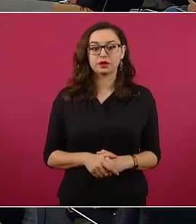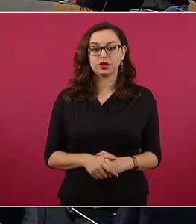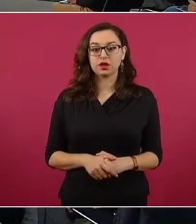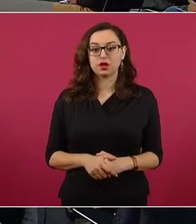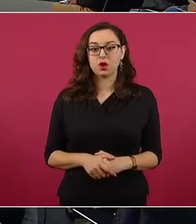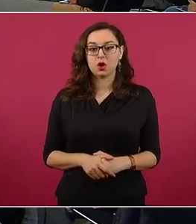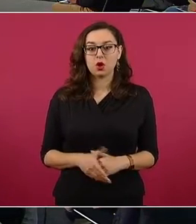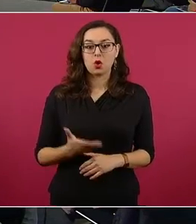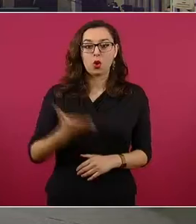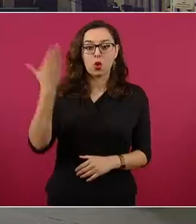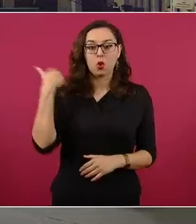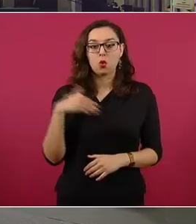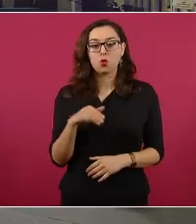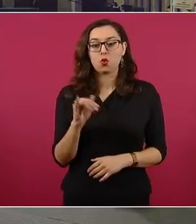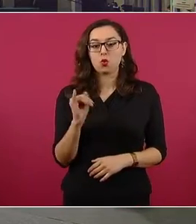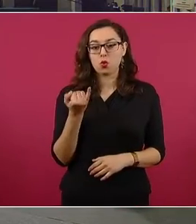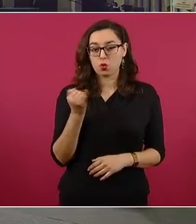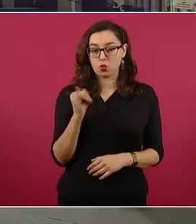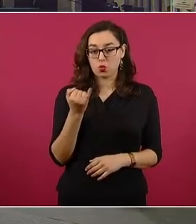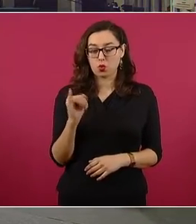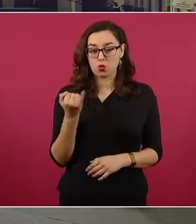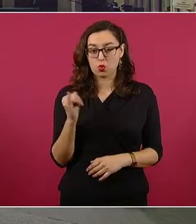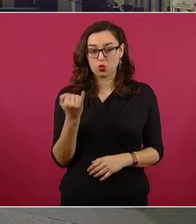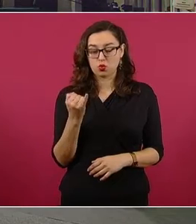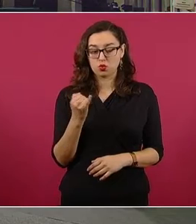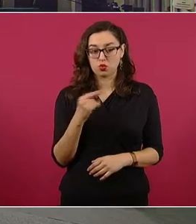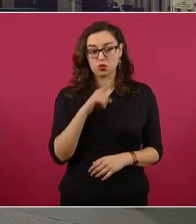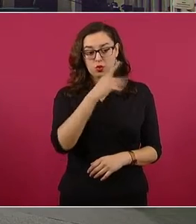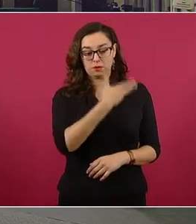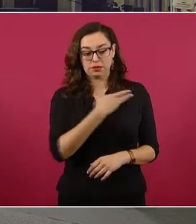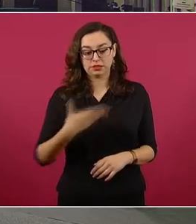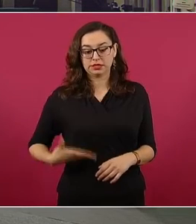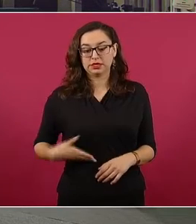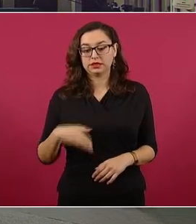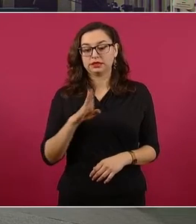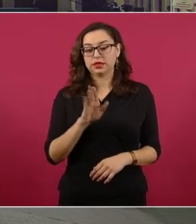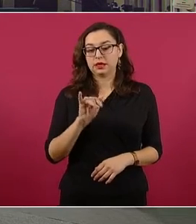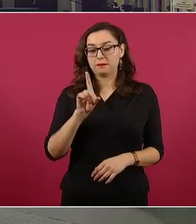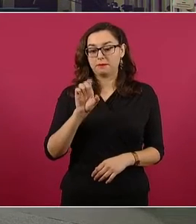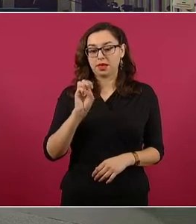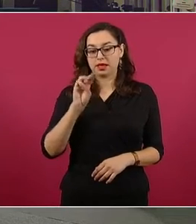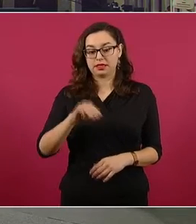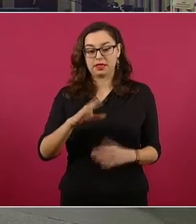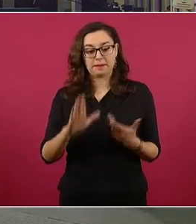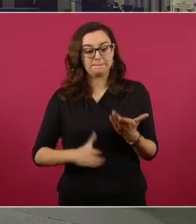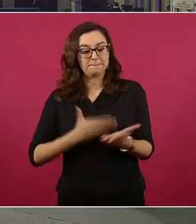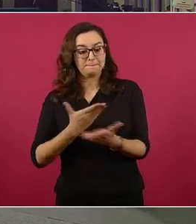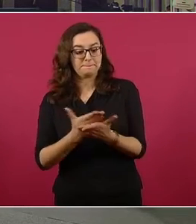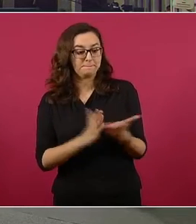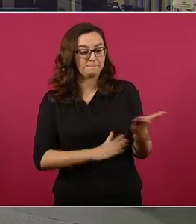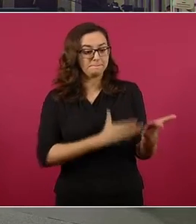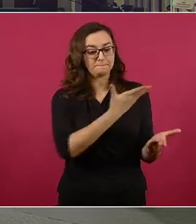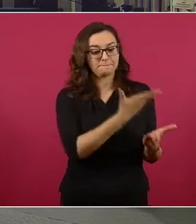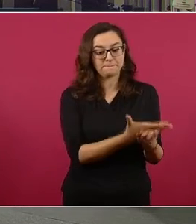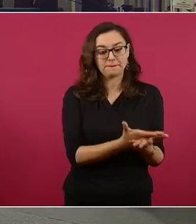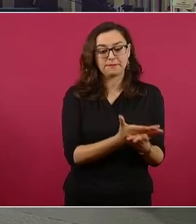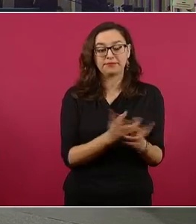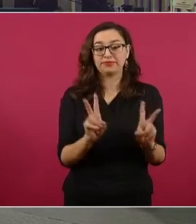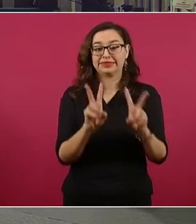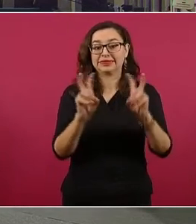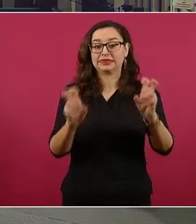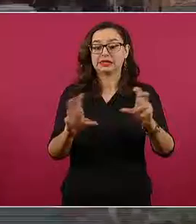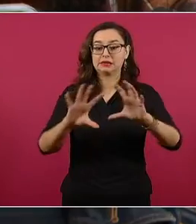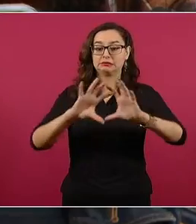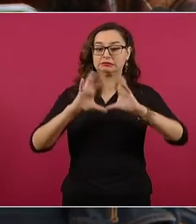un decálogo con John Biden sobre para frenar el cambio climático?